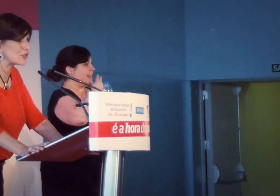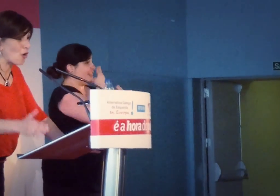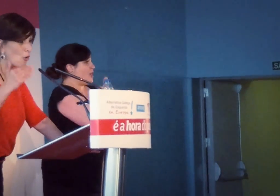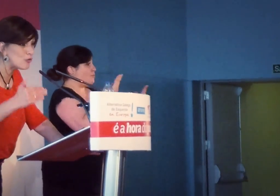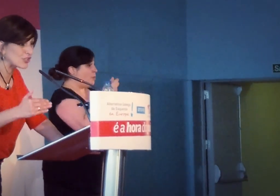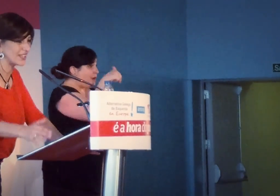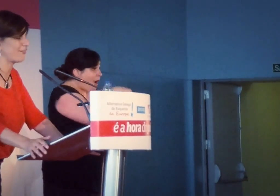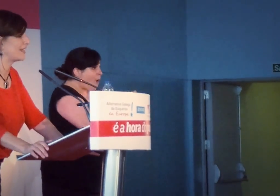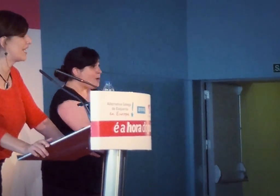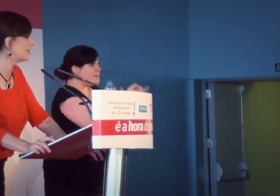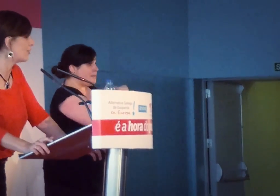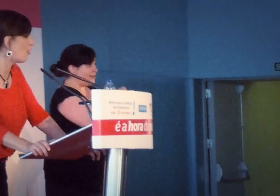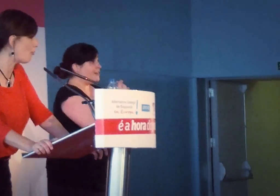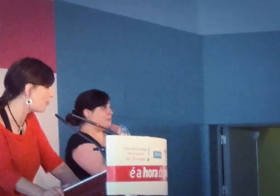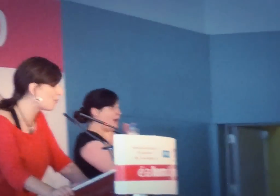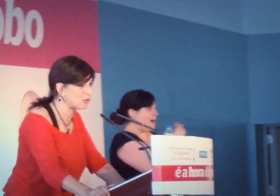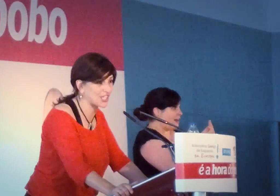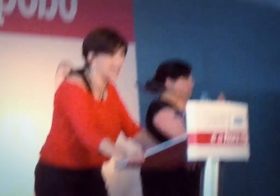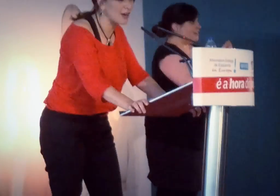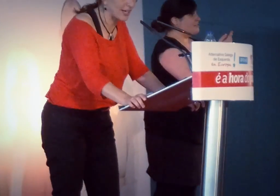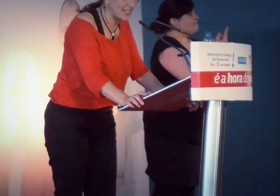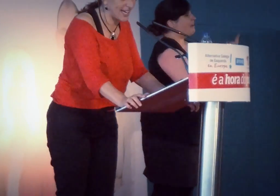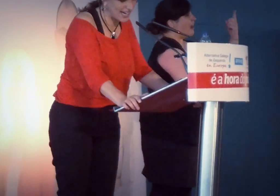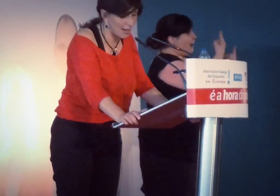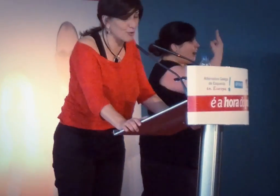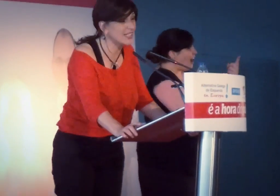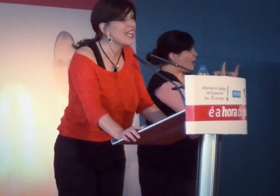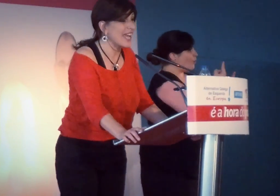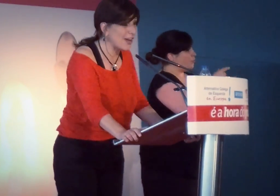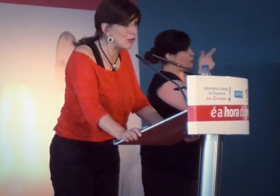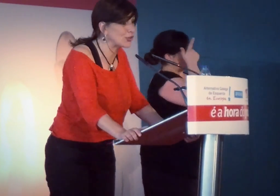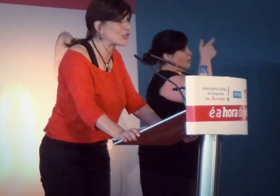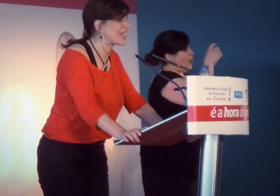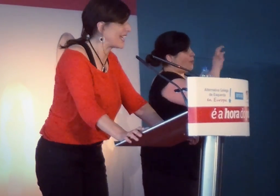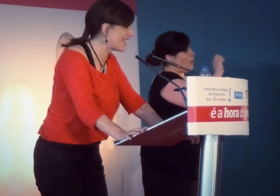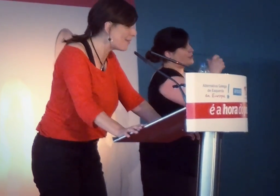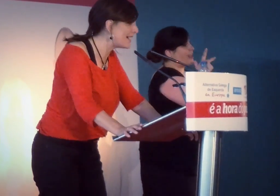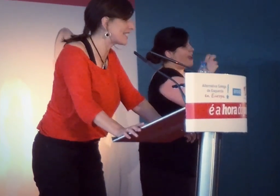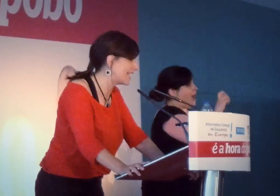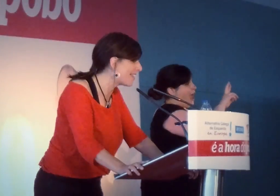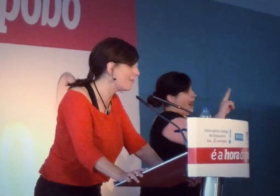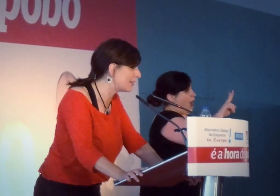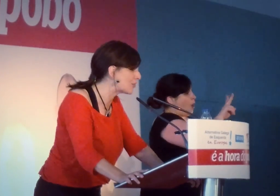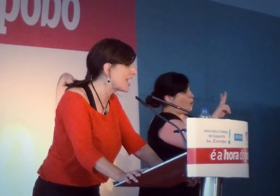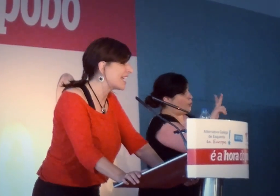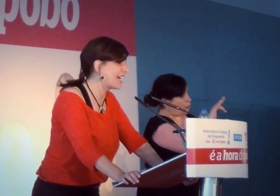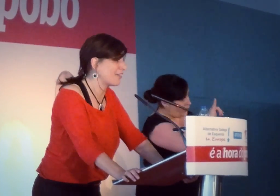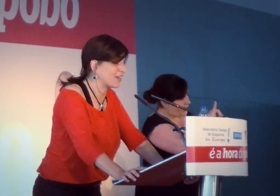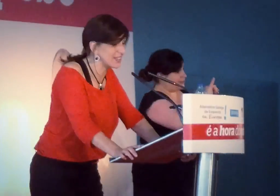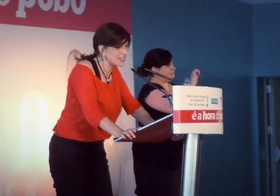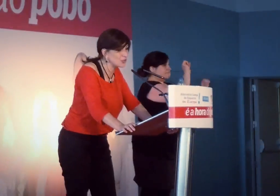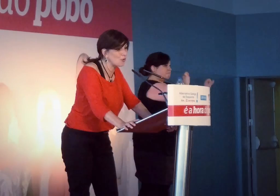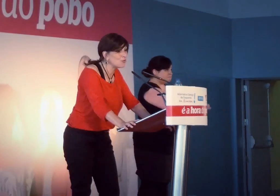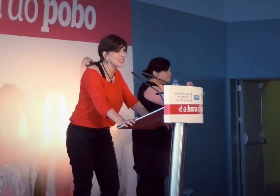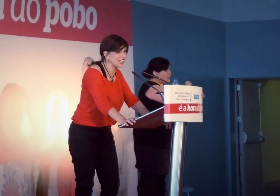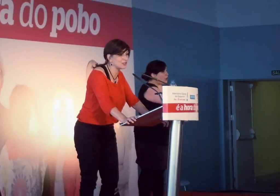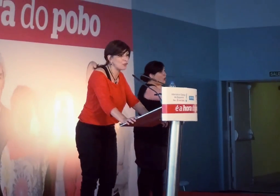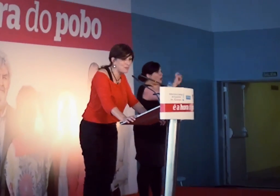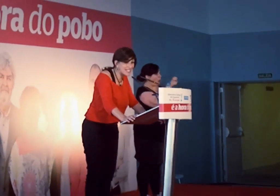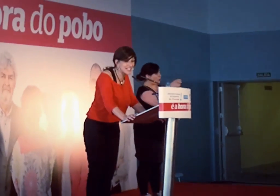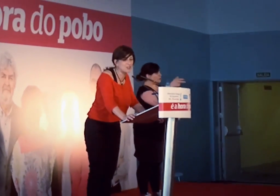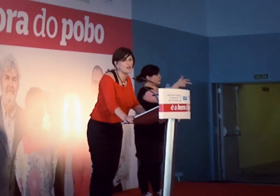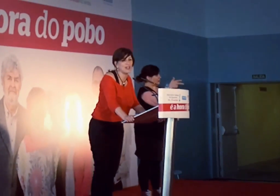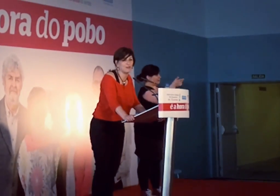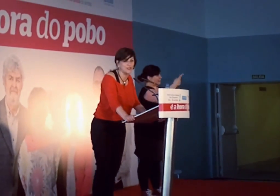con nós, uns defendendo o povo saharaui e outros nada máis e nada menos que defendendo un